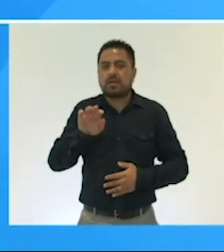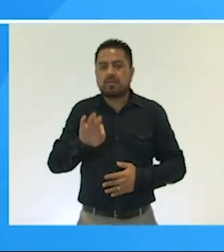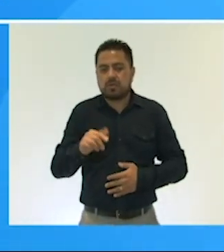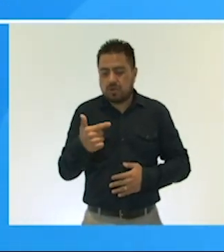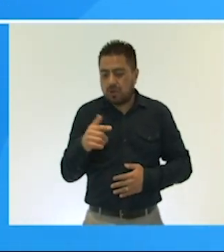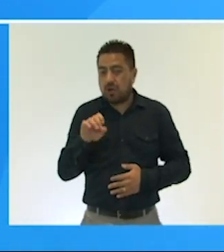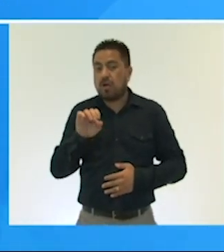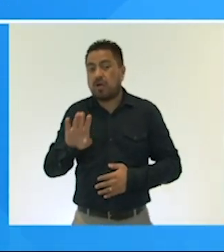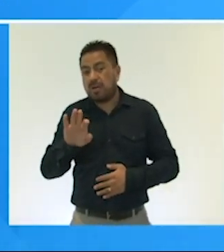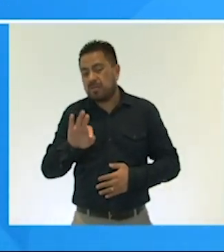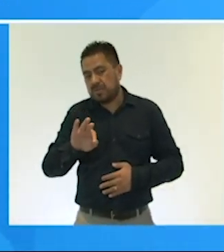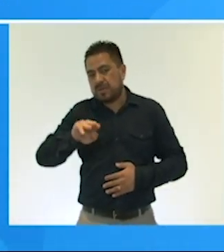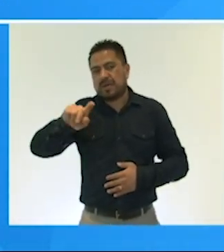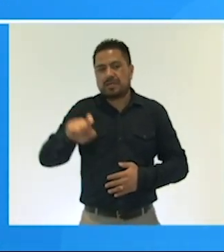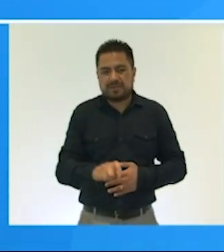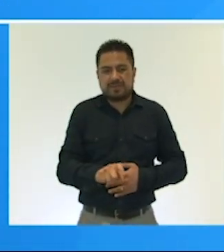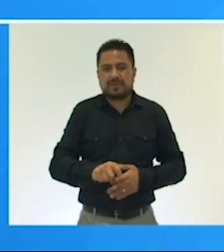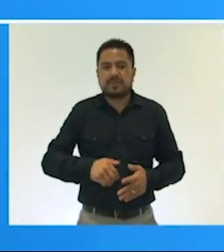aprendeencasa.cep.gob.mx.